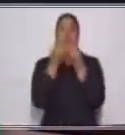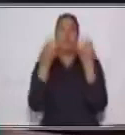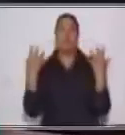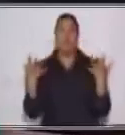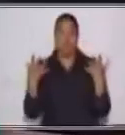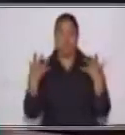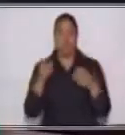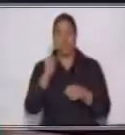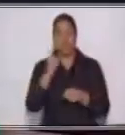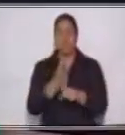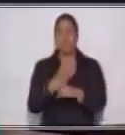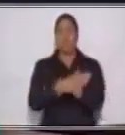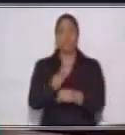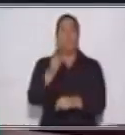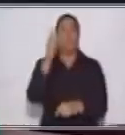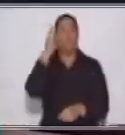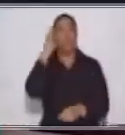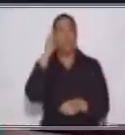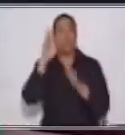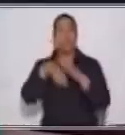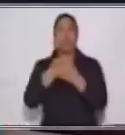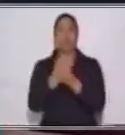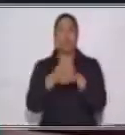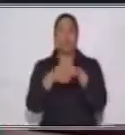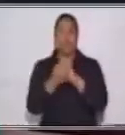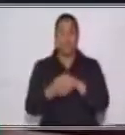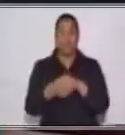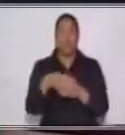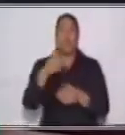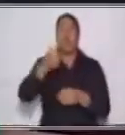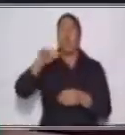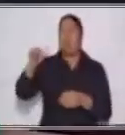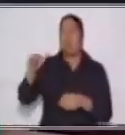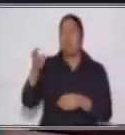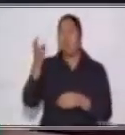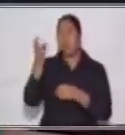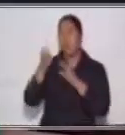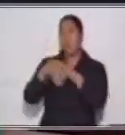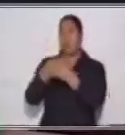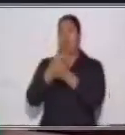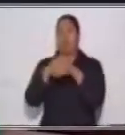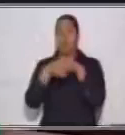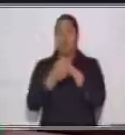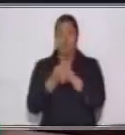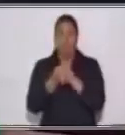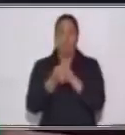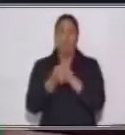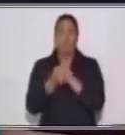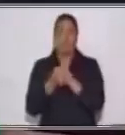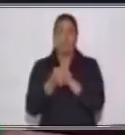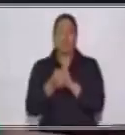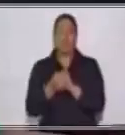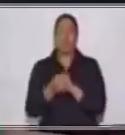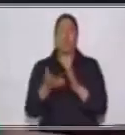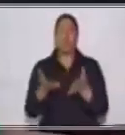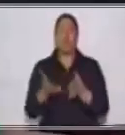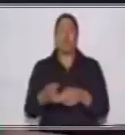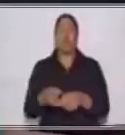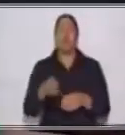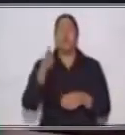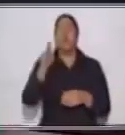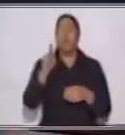empezar, te quiero recordar que laves bien tus manos con agua y con jabón o que